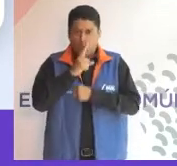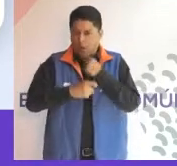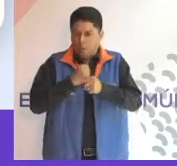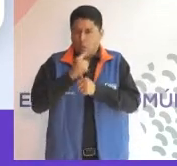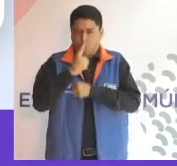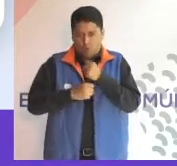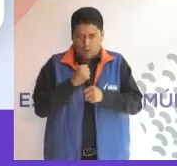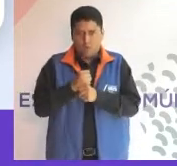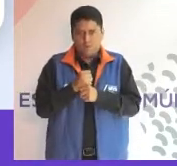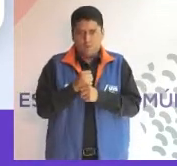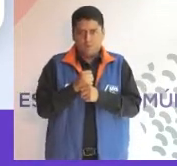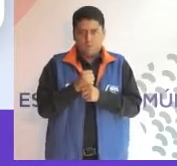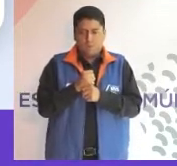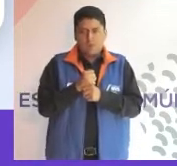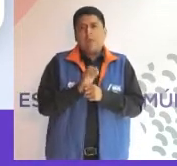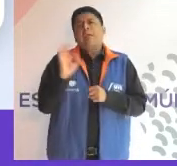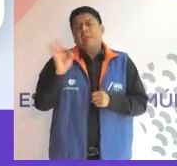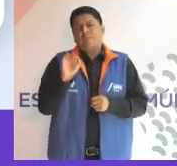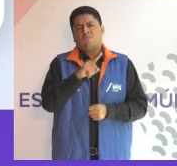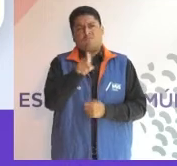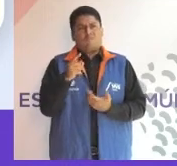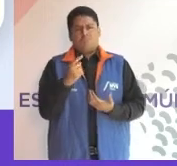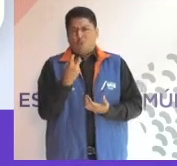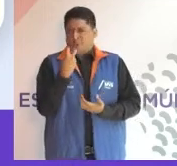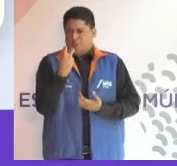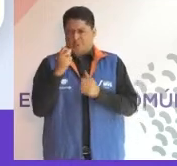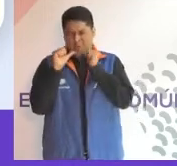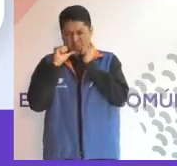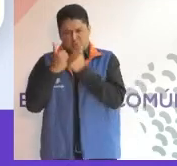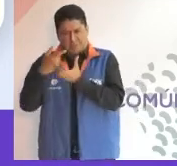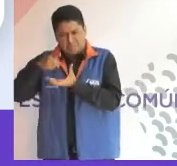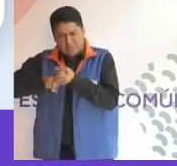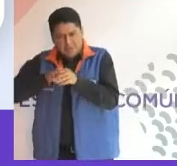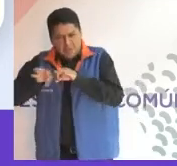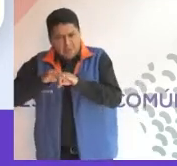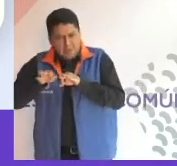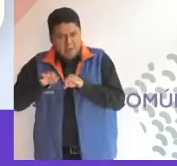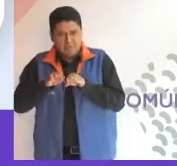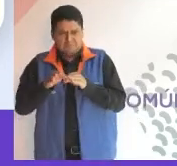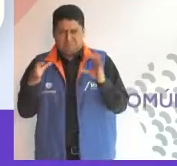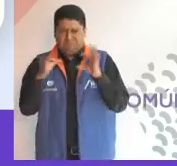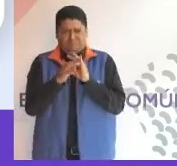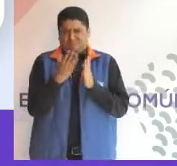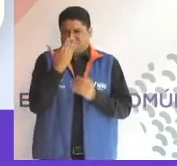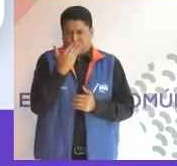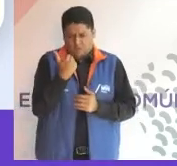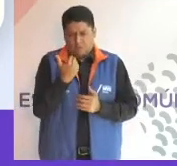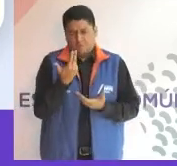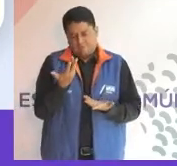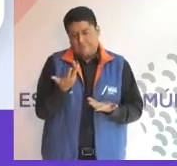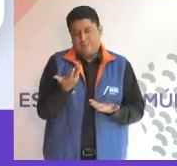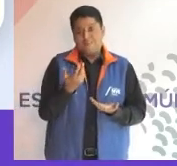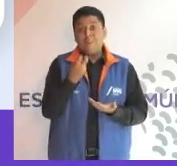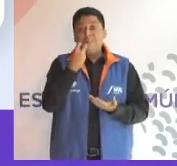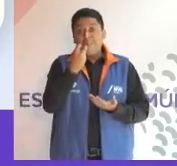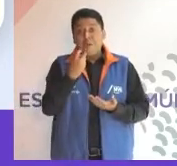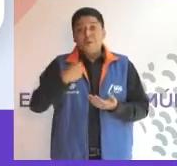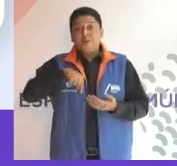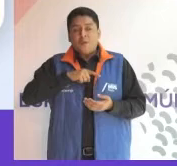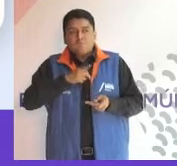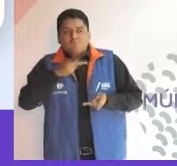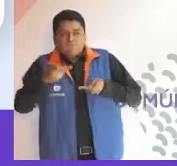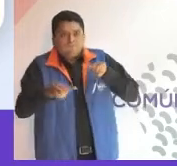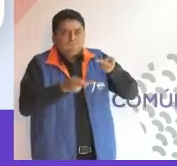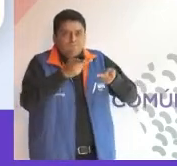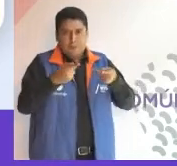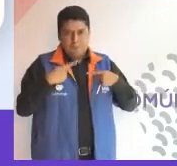ver necesariamente con el trabajo de una organización. Aquí creo que lo que ha brindado también confianza a nuestros donantes, a